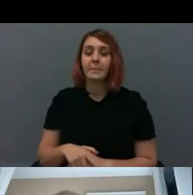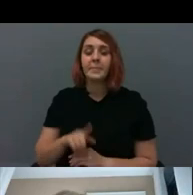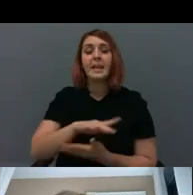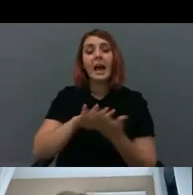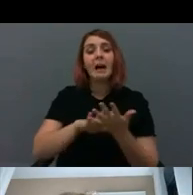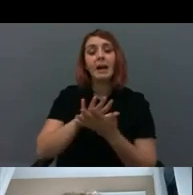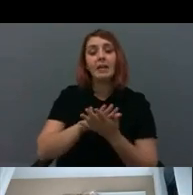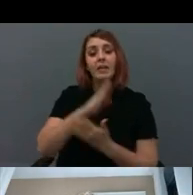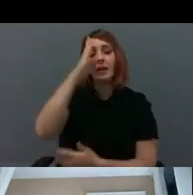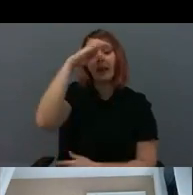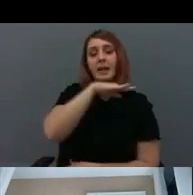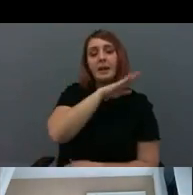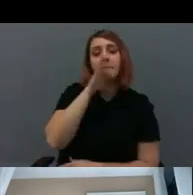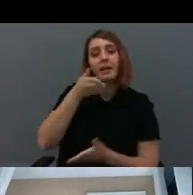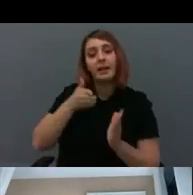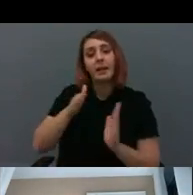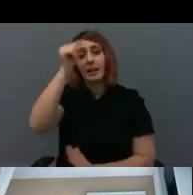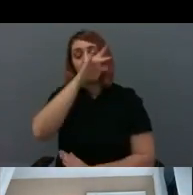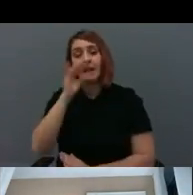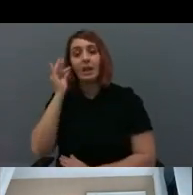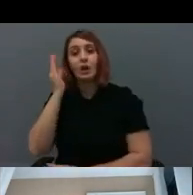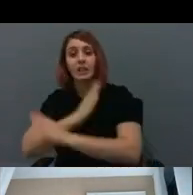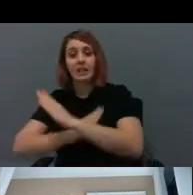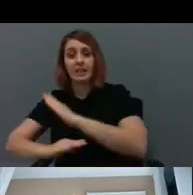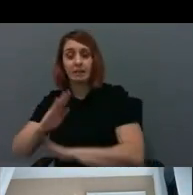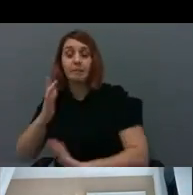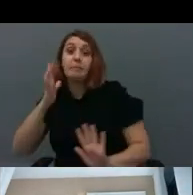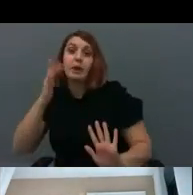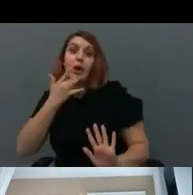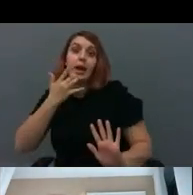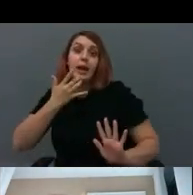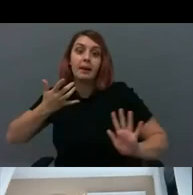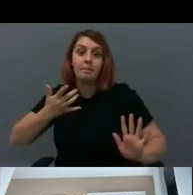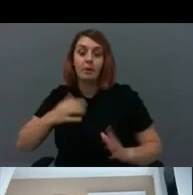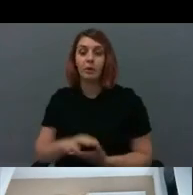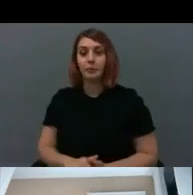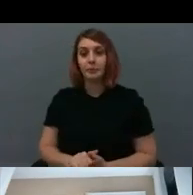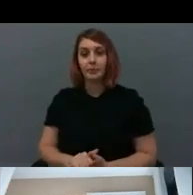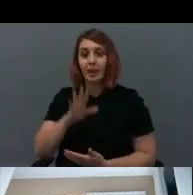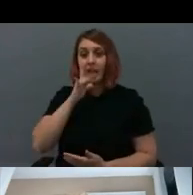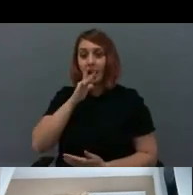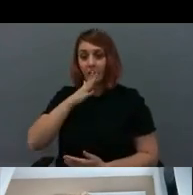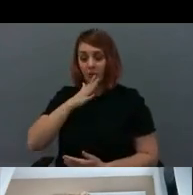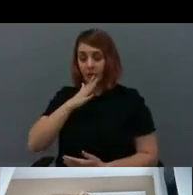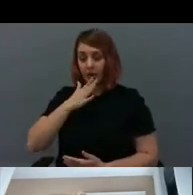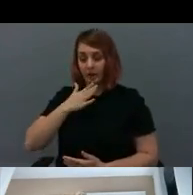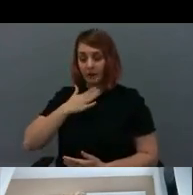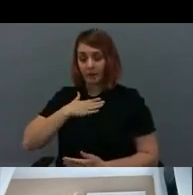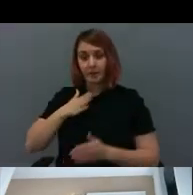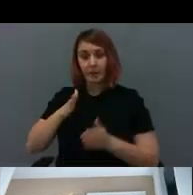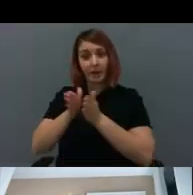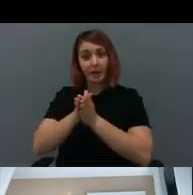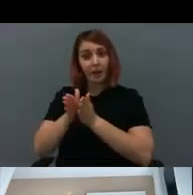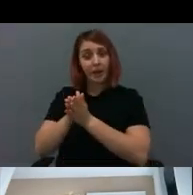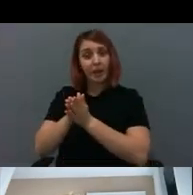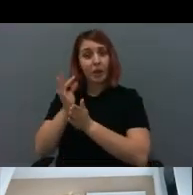con discapacidad, pero por ejemplo, ahora mi compañera